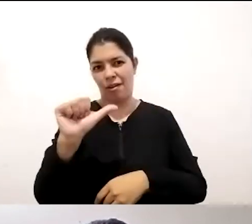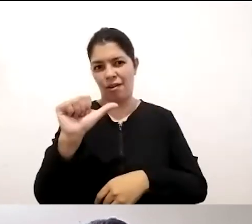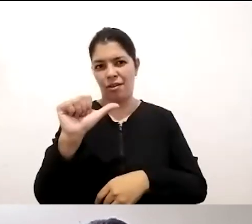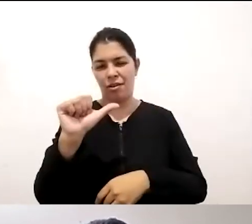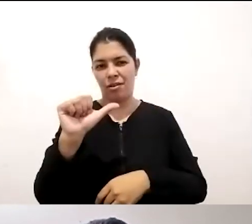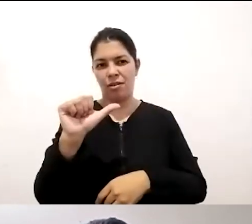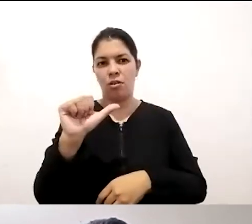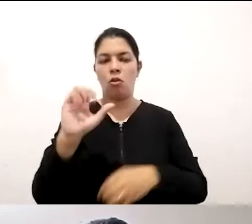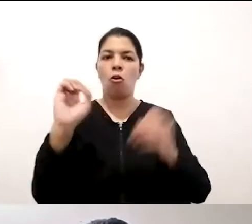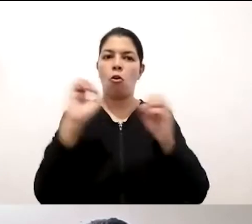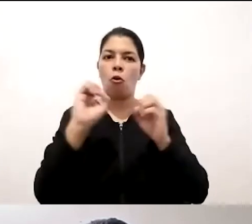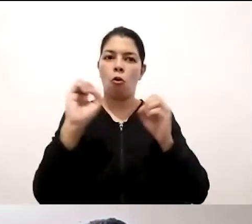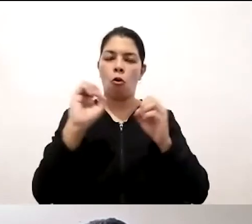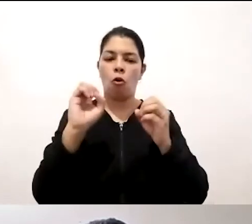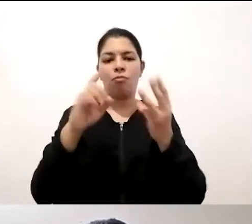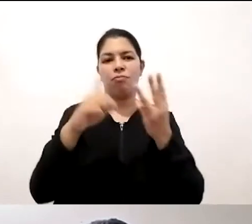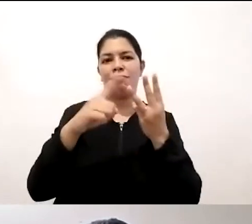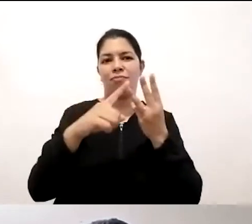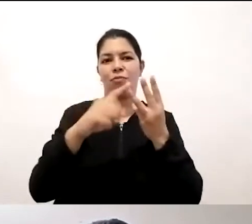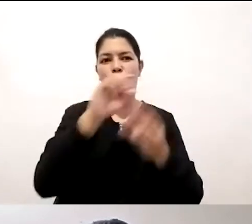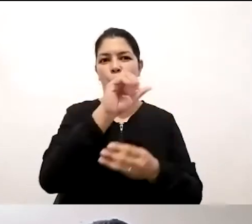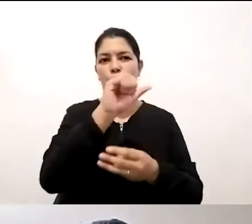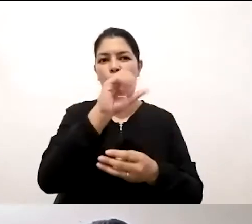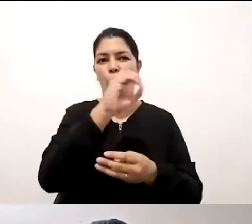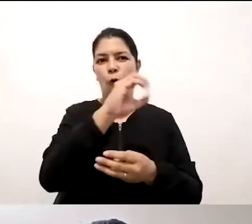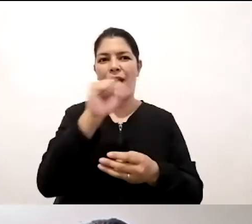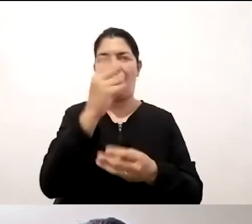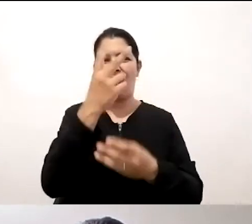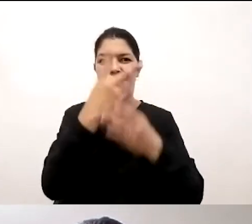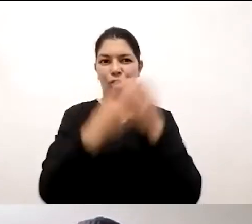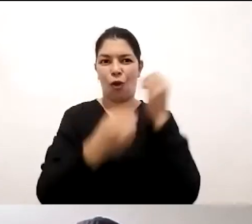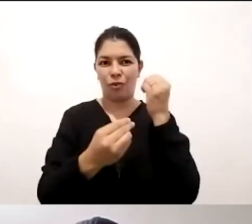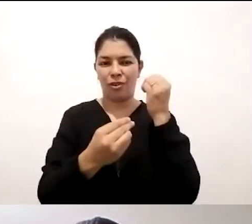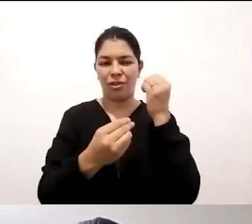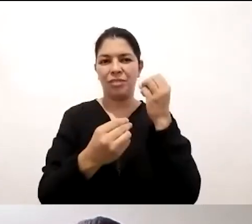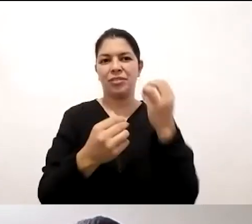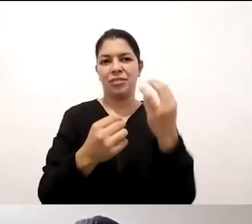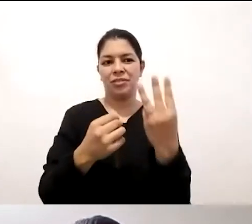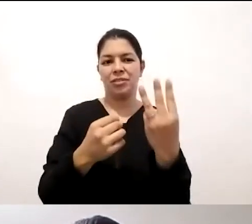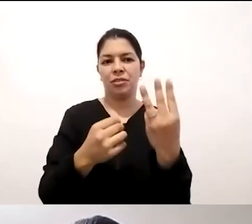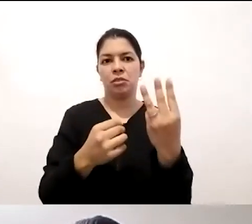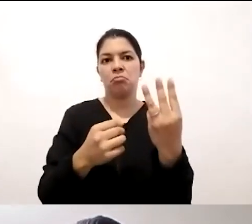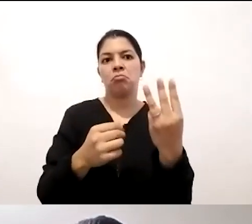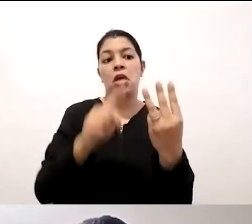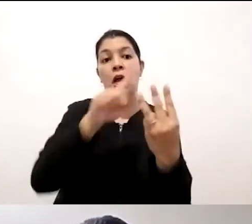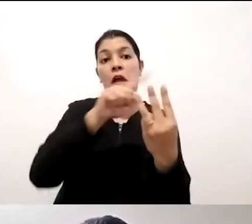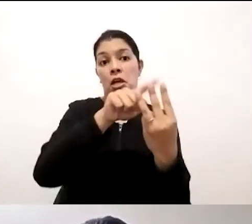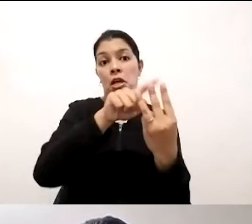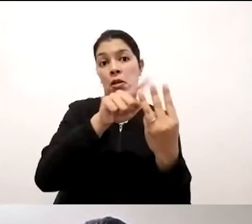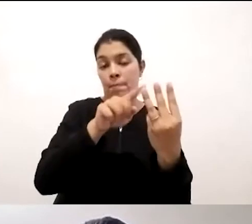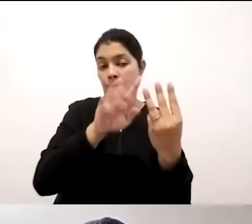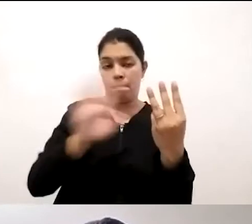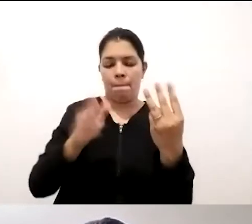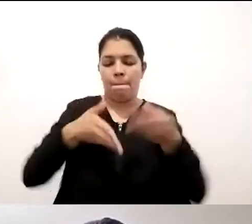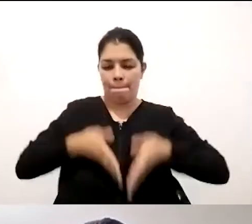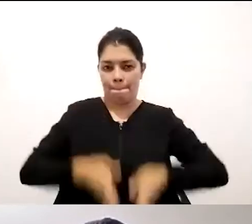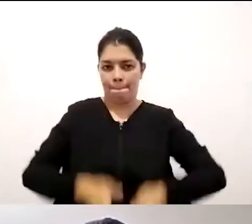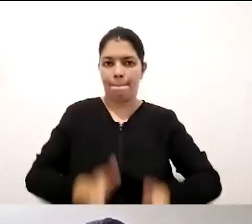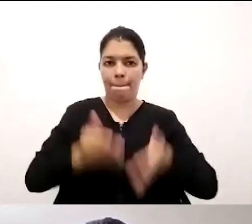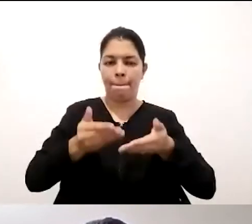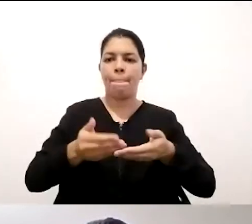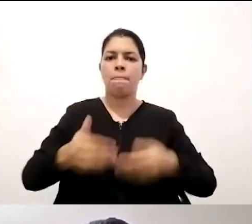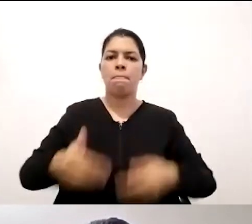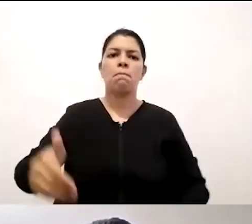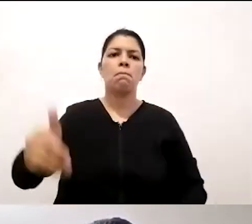siendo intersexuales, hay quienes durante su crecimiento y teniendo en cuenta las diferentes variables deciden hacer